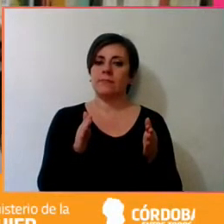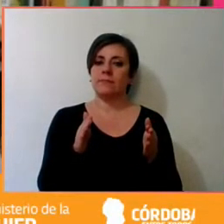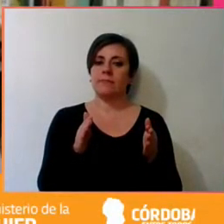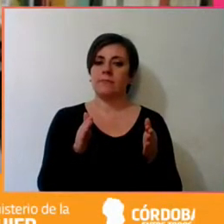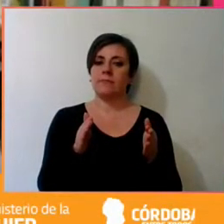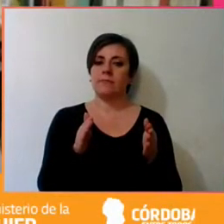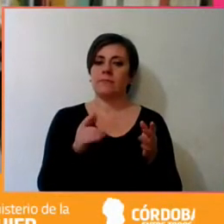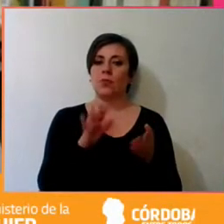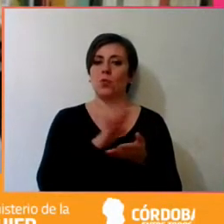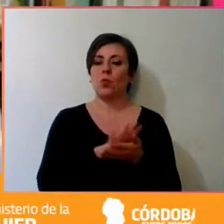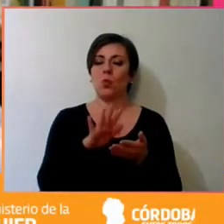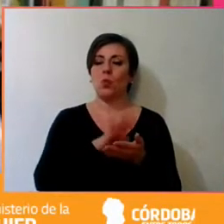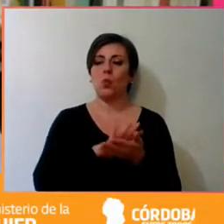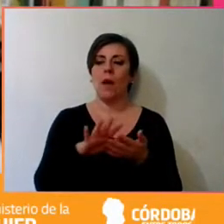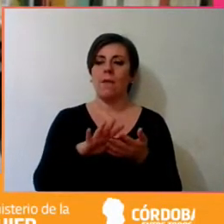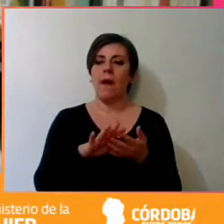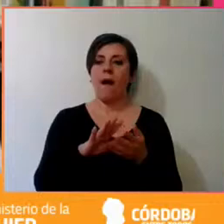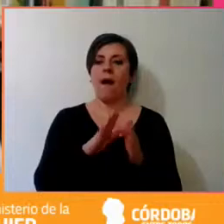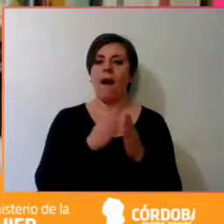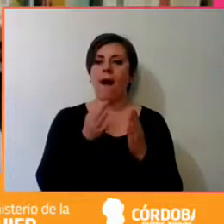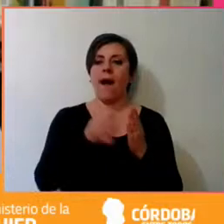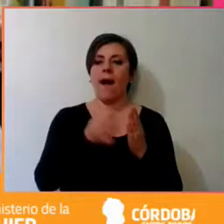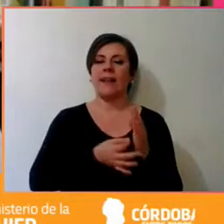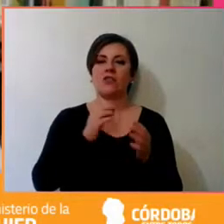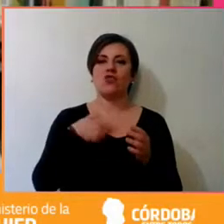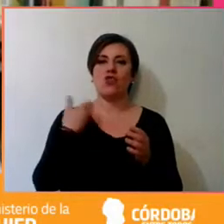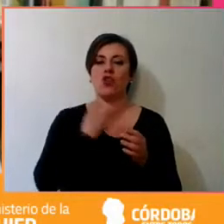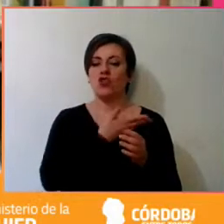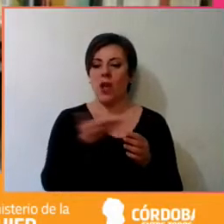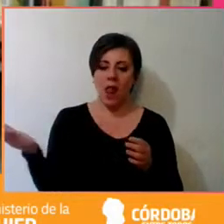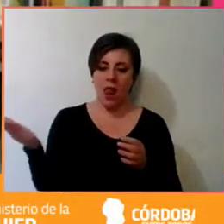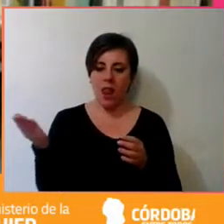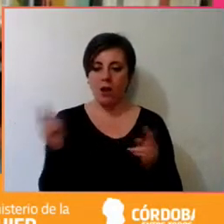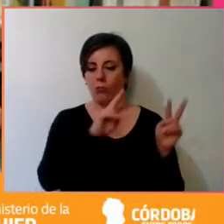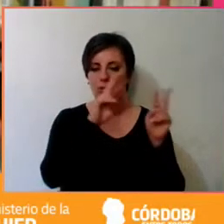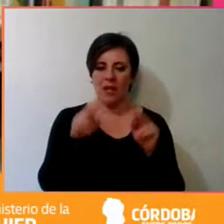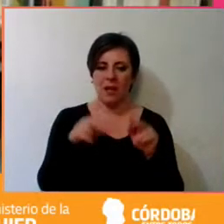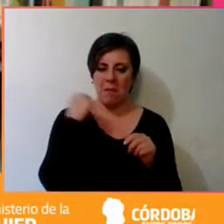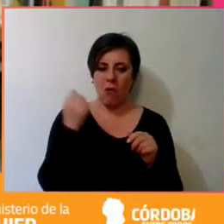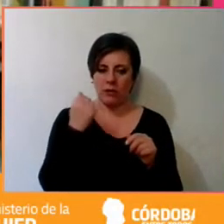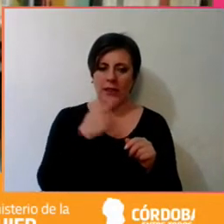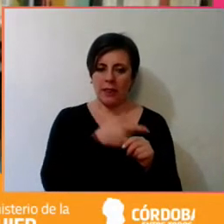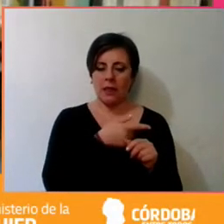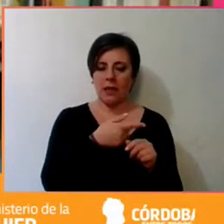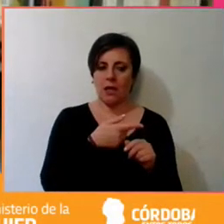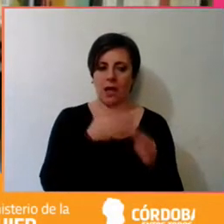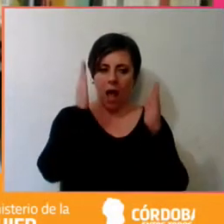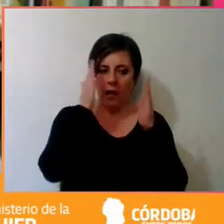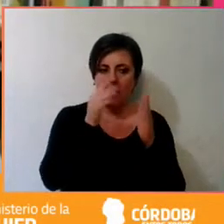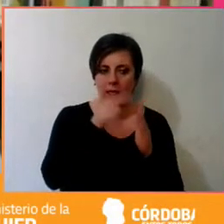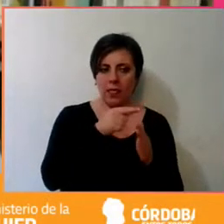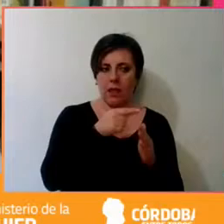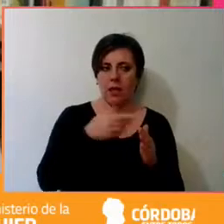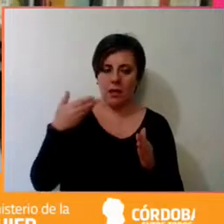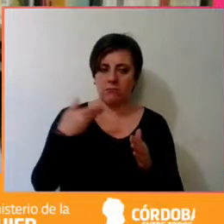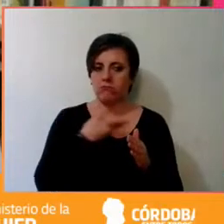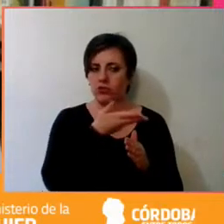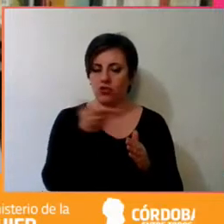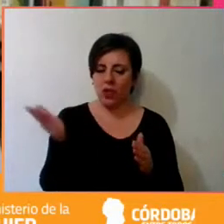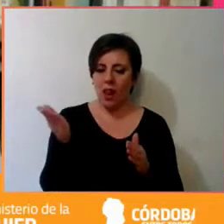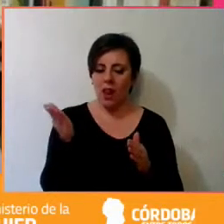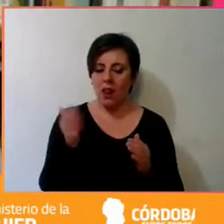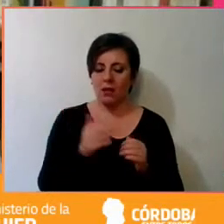nueva agenda social. También Alejandra lo marcó con mucha claridad, una nueva agenda social.